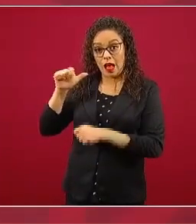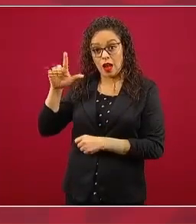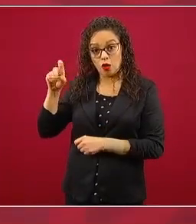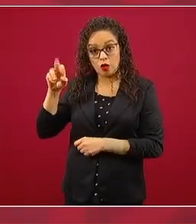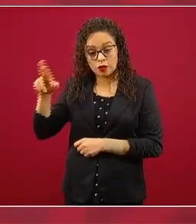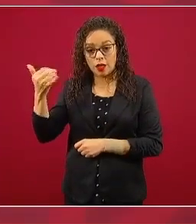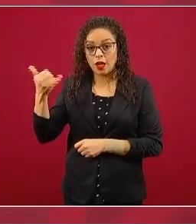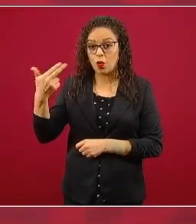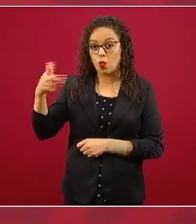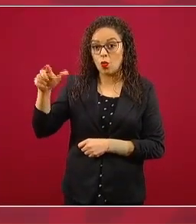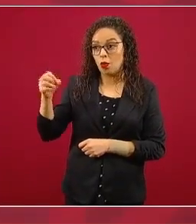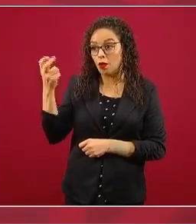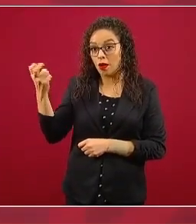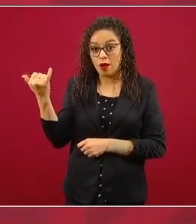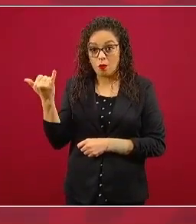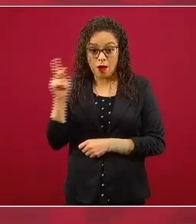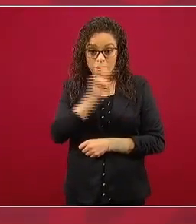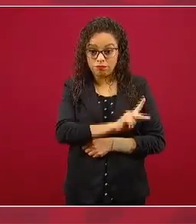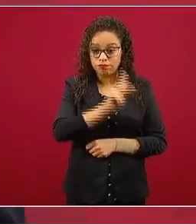Hugo